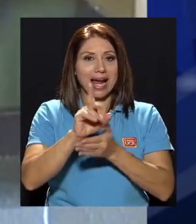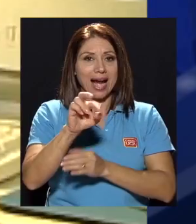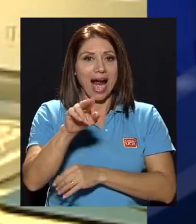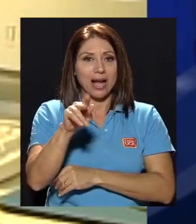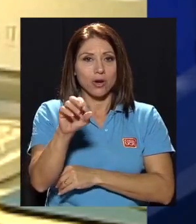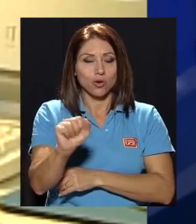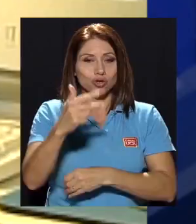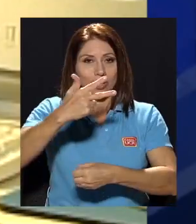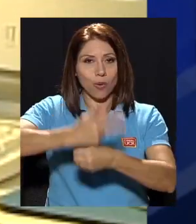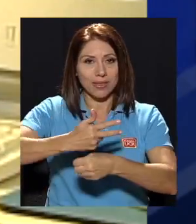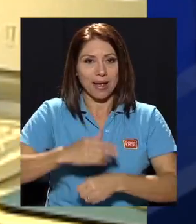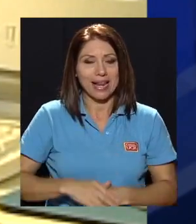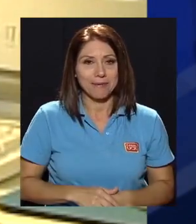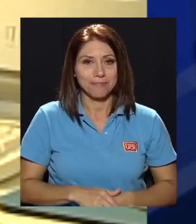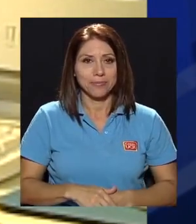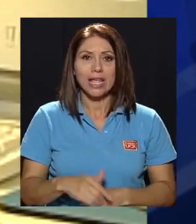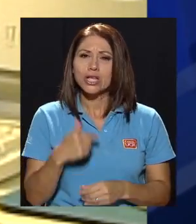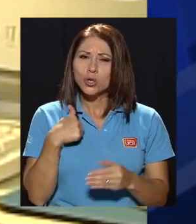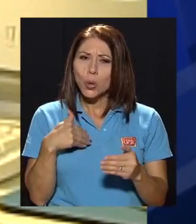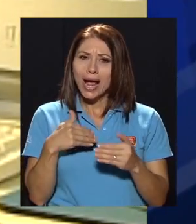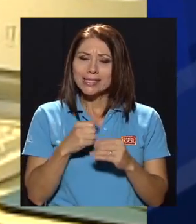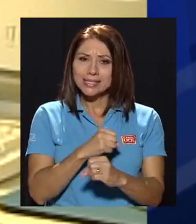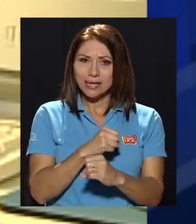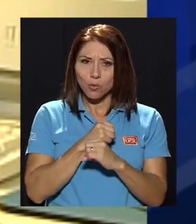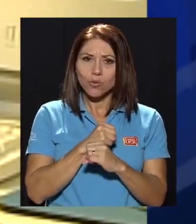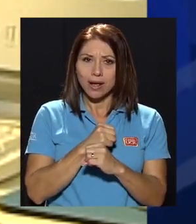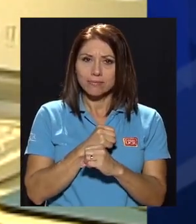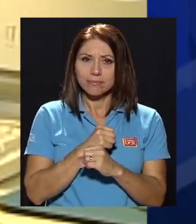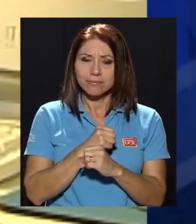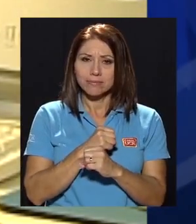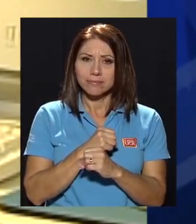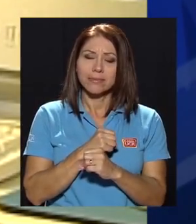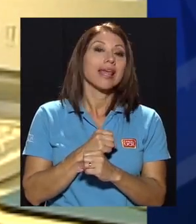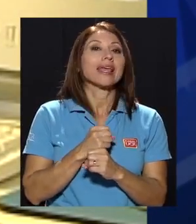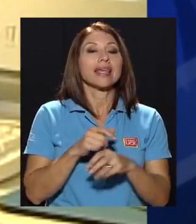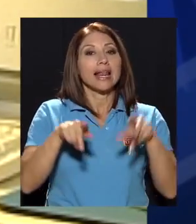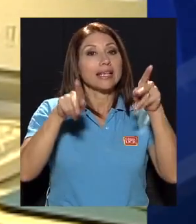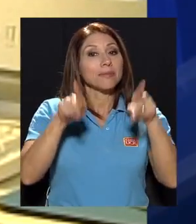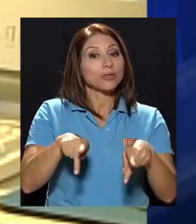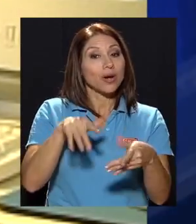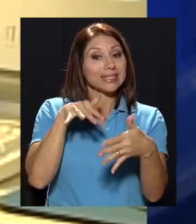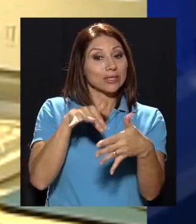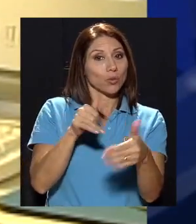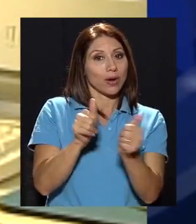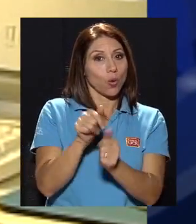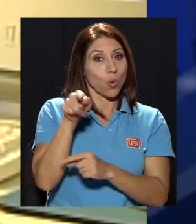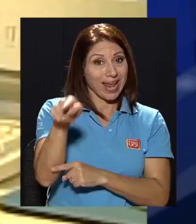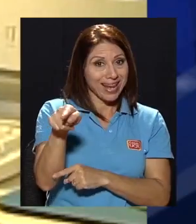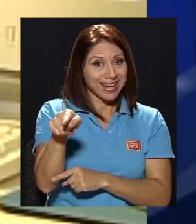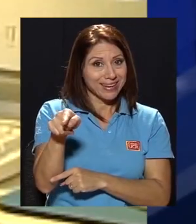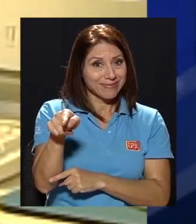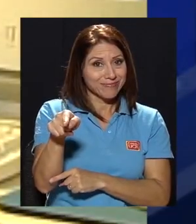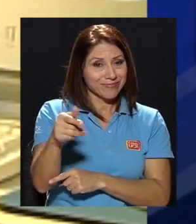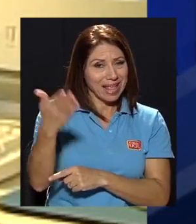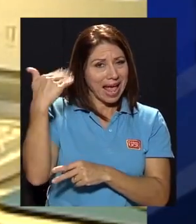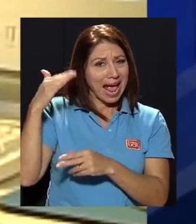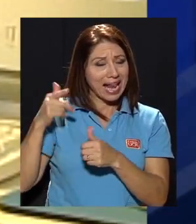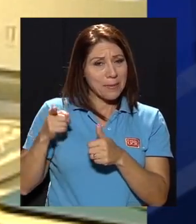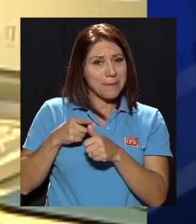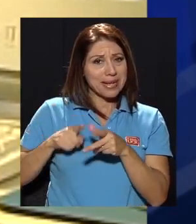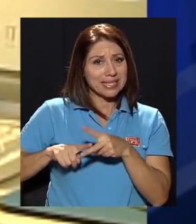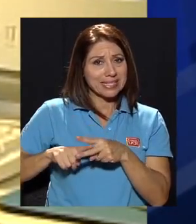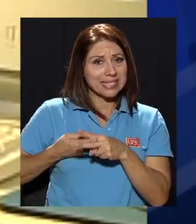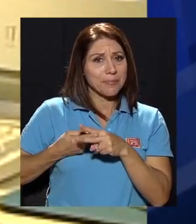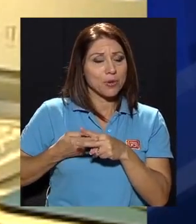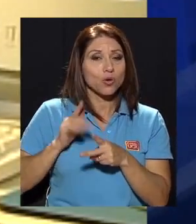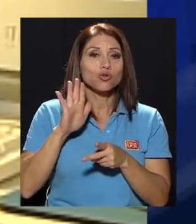Guatemala. Estoy casi segura que los que se formaron con él al principio de sus primeros años de